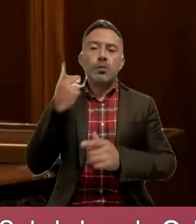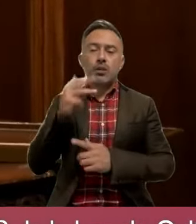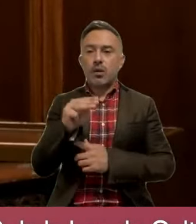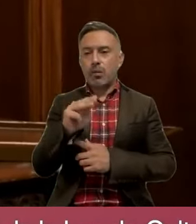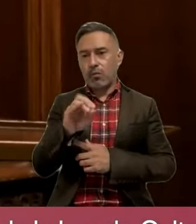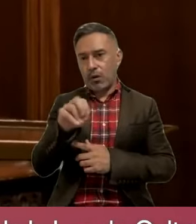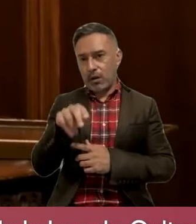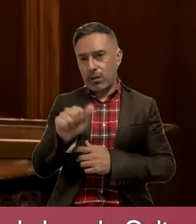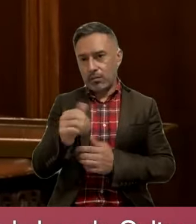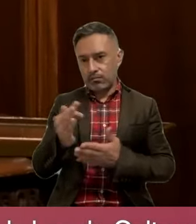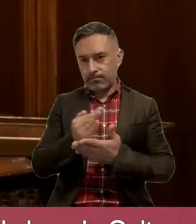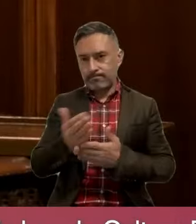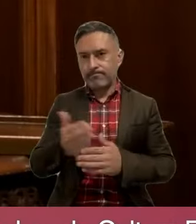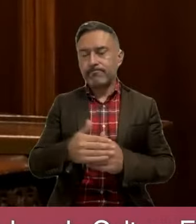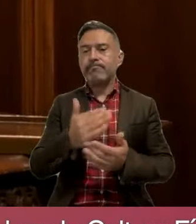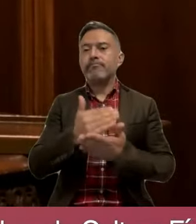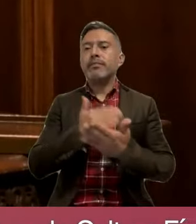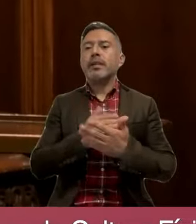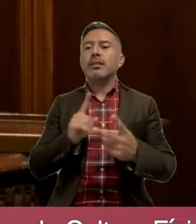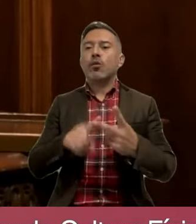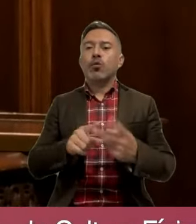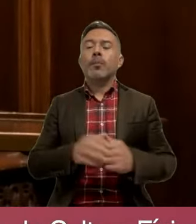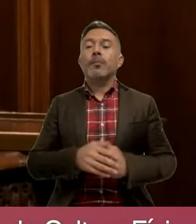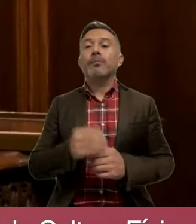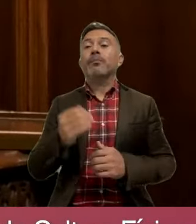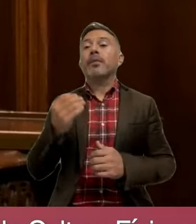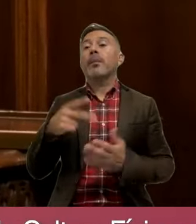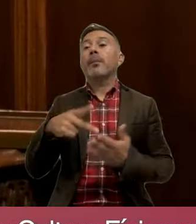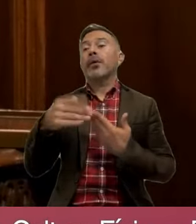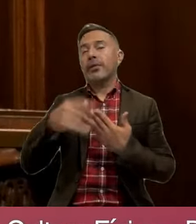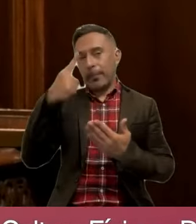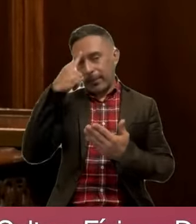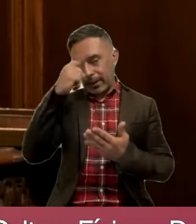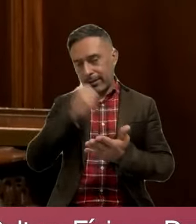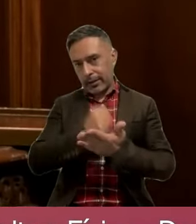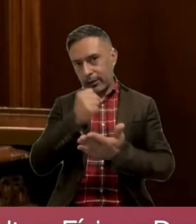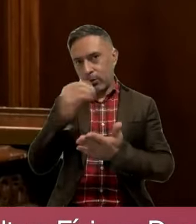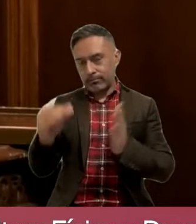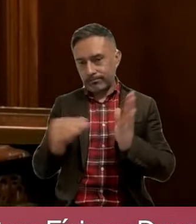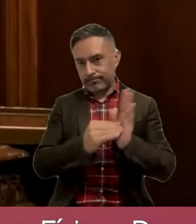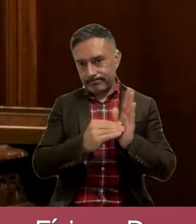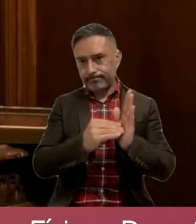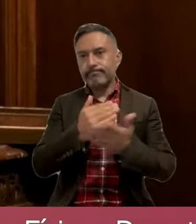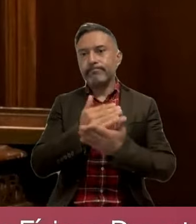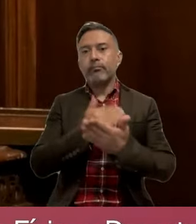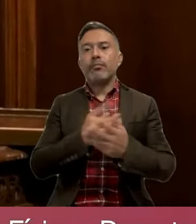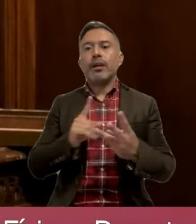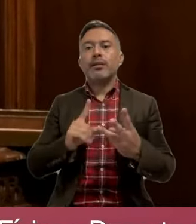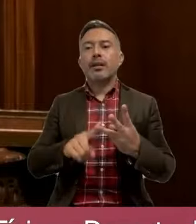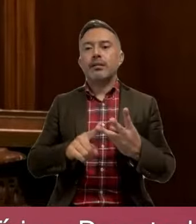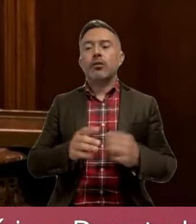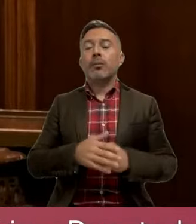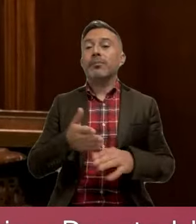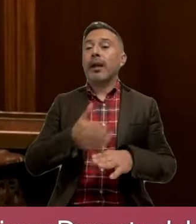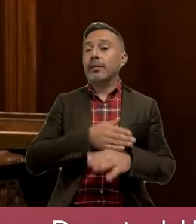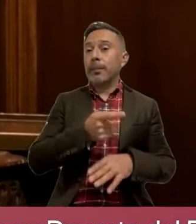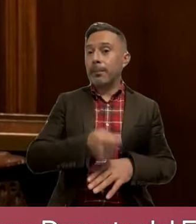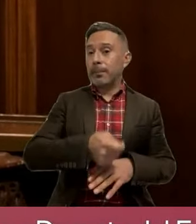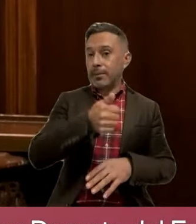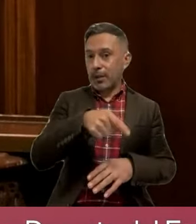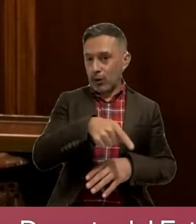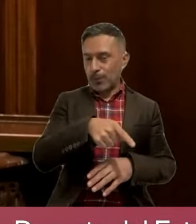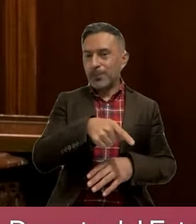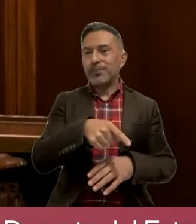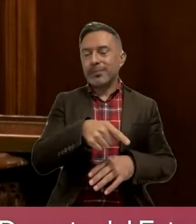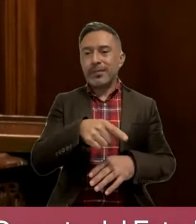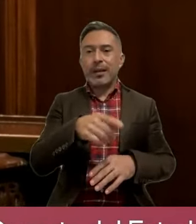Morena. Segundo, se adjunta el proyecto de decreto correspondiente. Tercero, previa discusión y aprobación de la